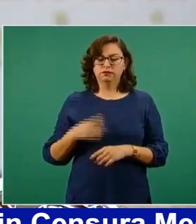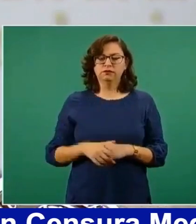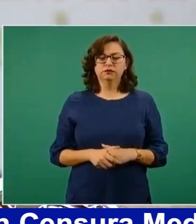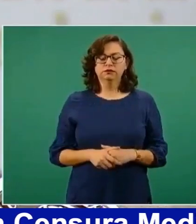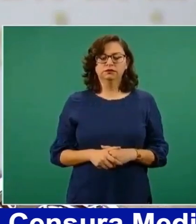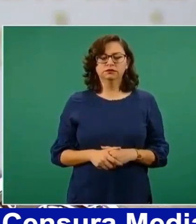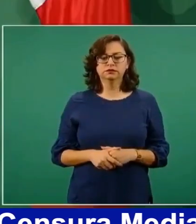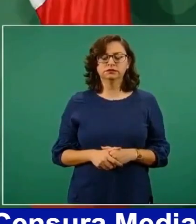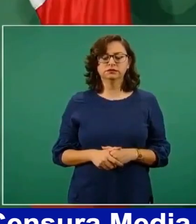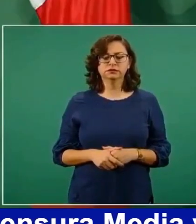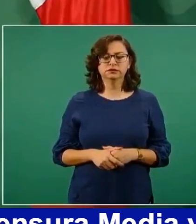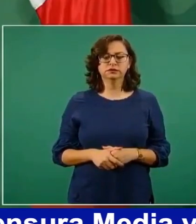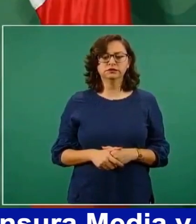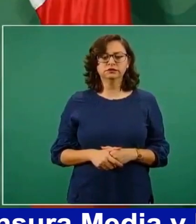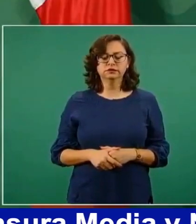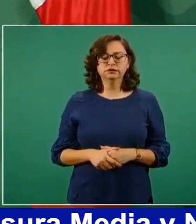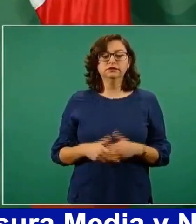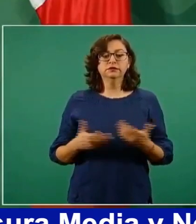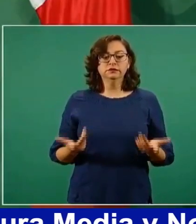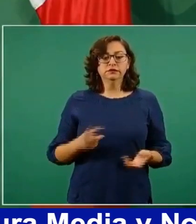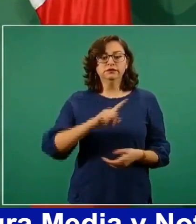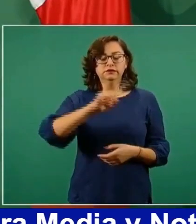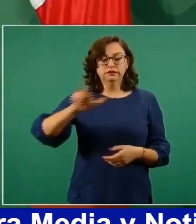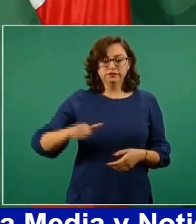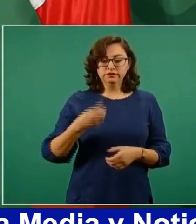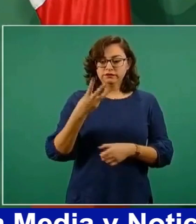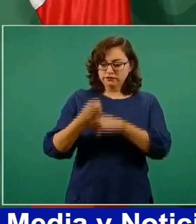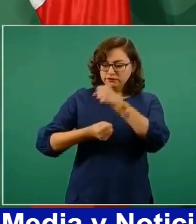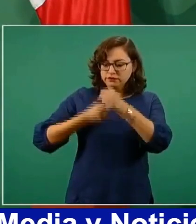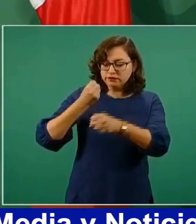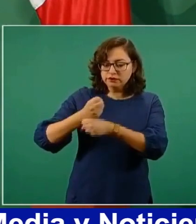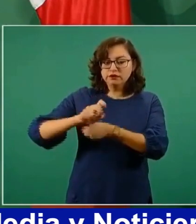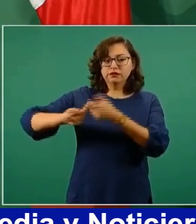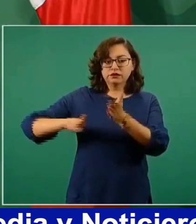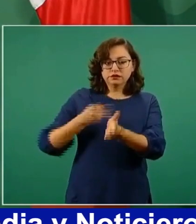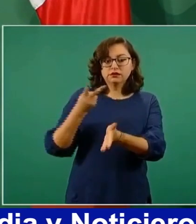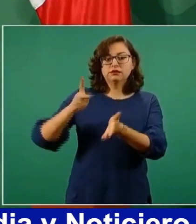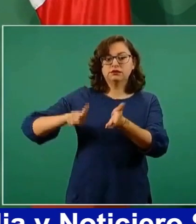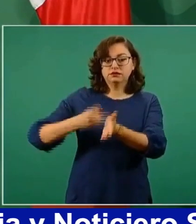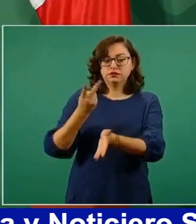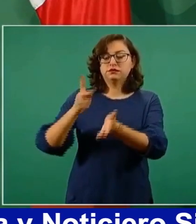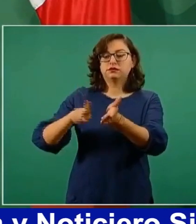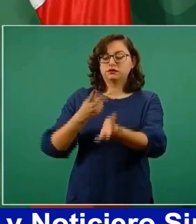salarios reales. Entonces, se tienen 3 meses para hacer este reconocimiento y estas